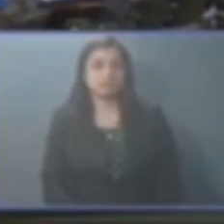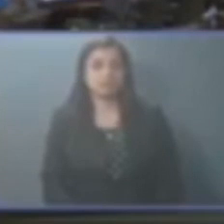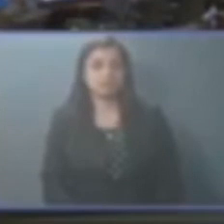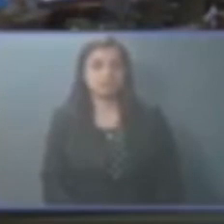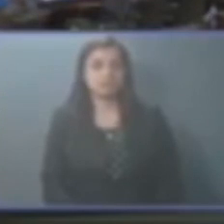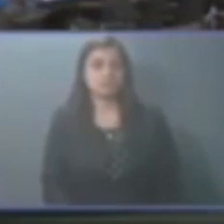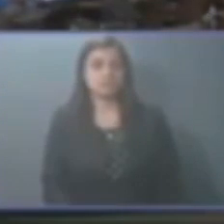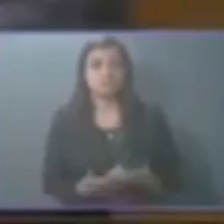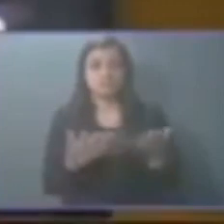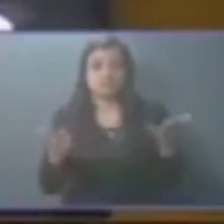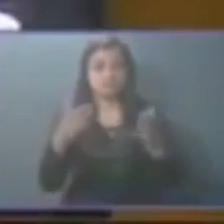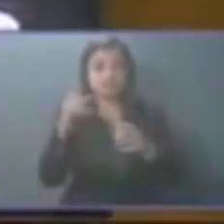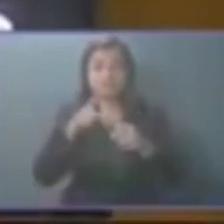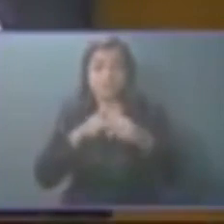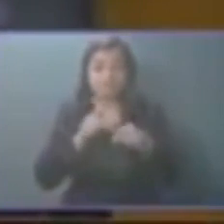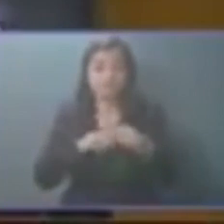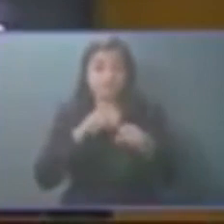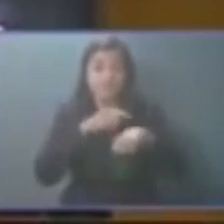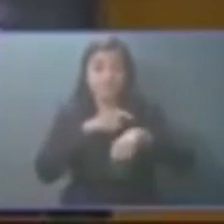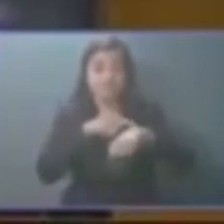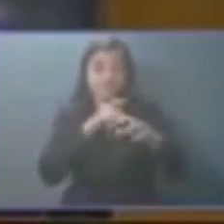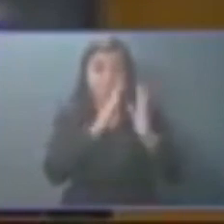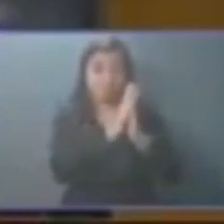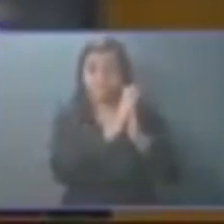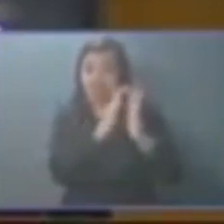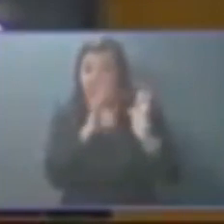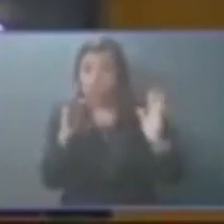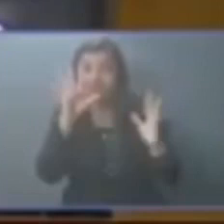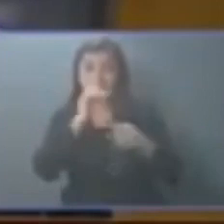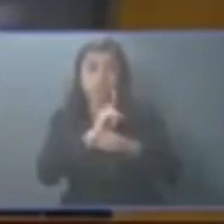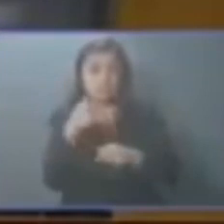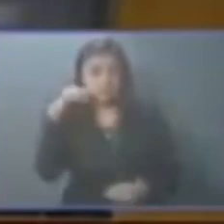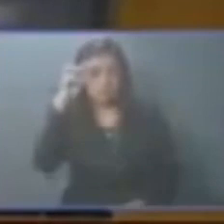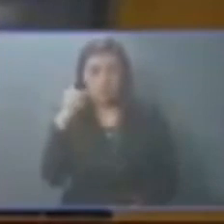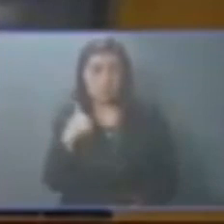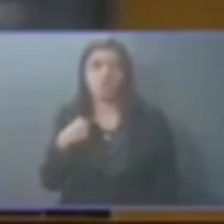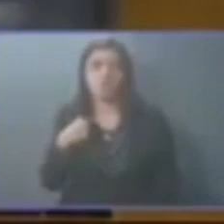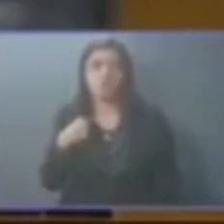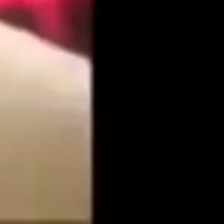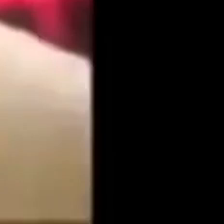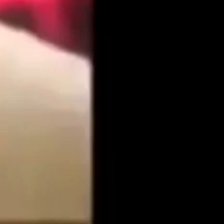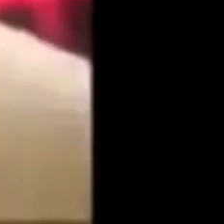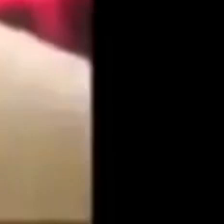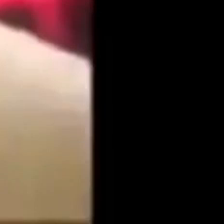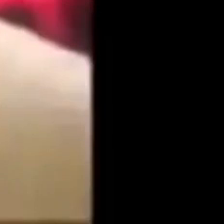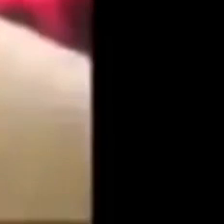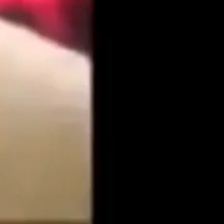Sigue sin audio. Sigue sin audio. Diputado, no le he cortado yo el micrófono. Bien.